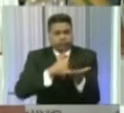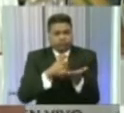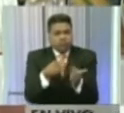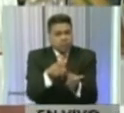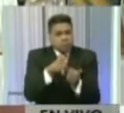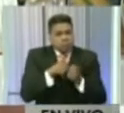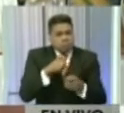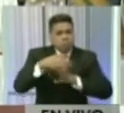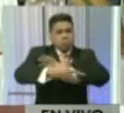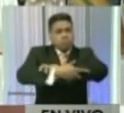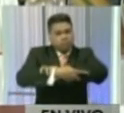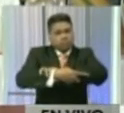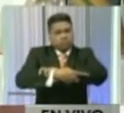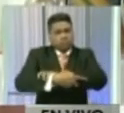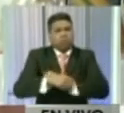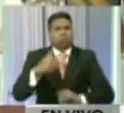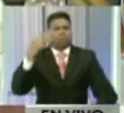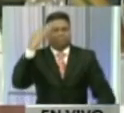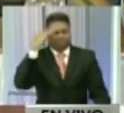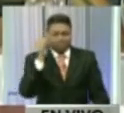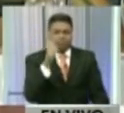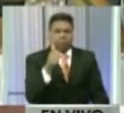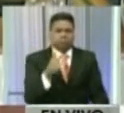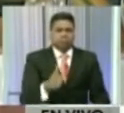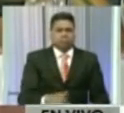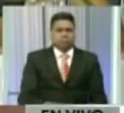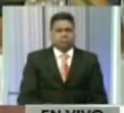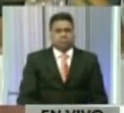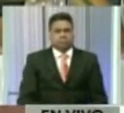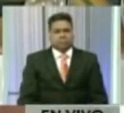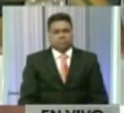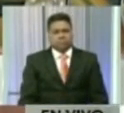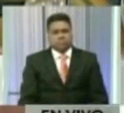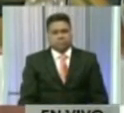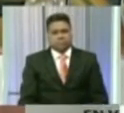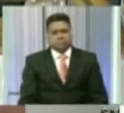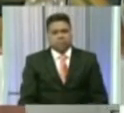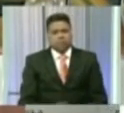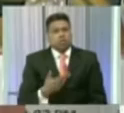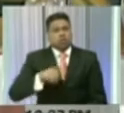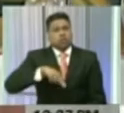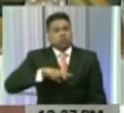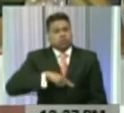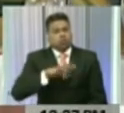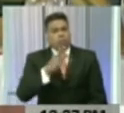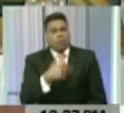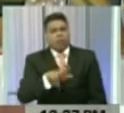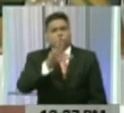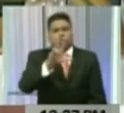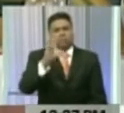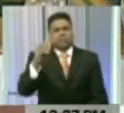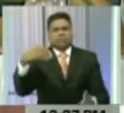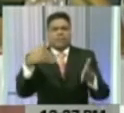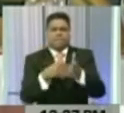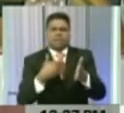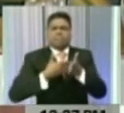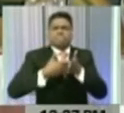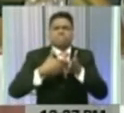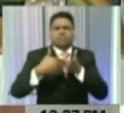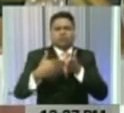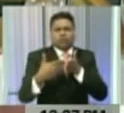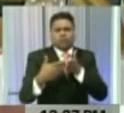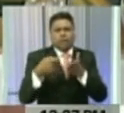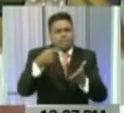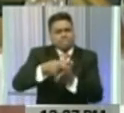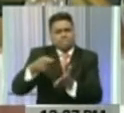en tributo. ¿Y eso qué? Dejamos de percibir 30 mil millones porque el